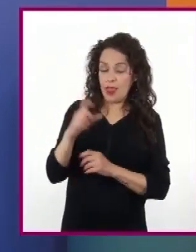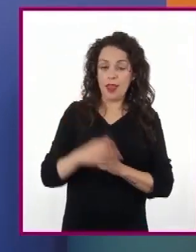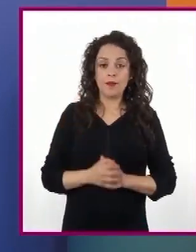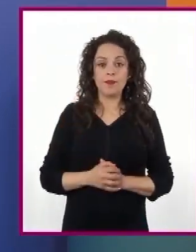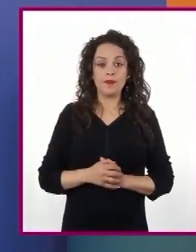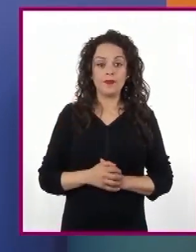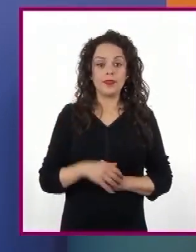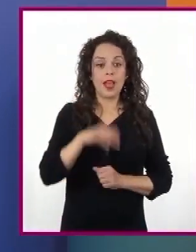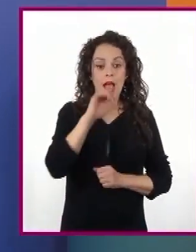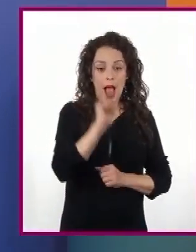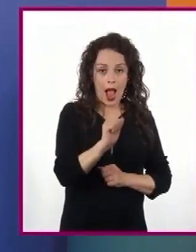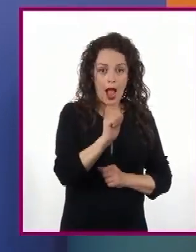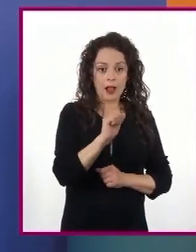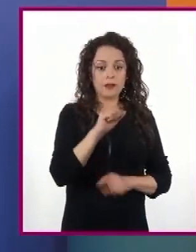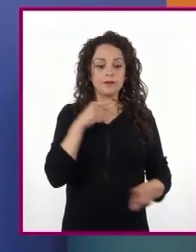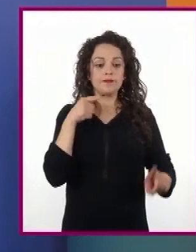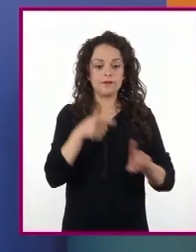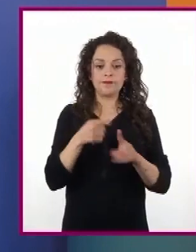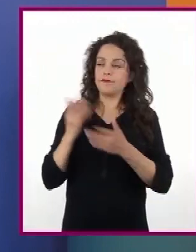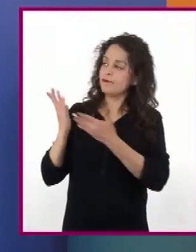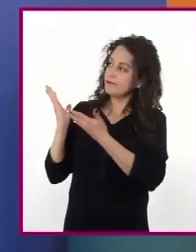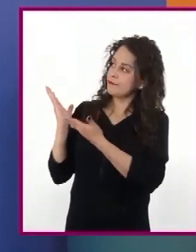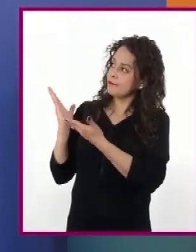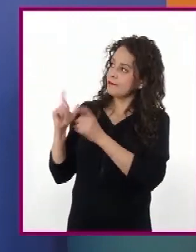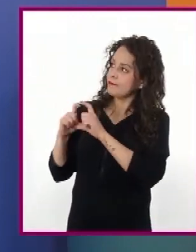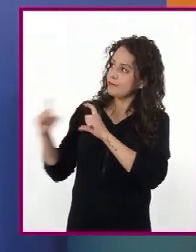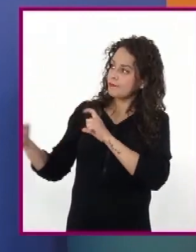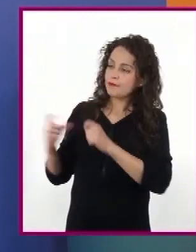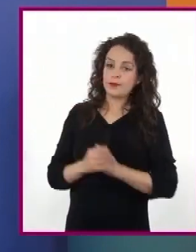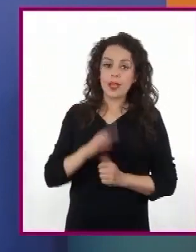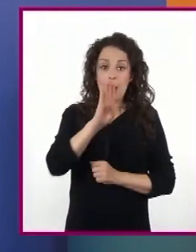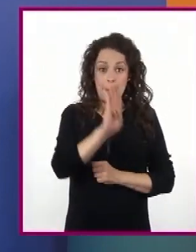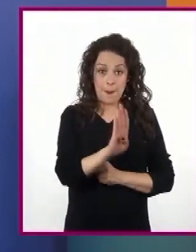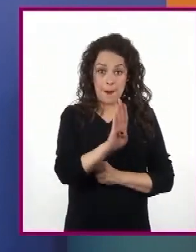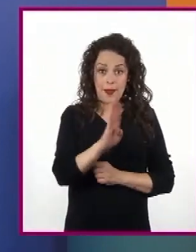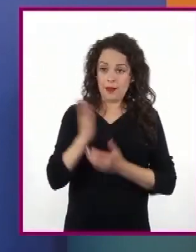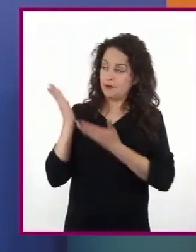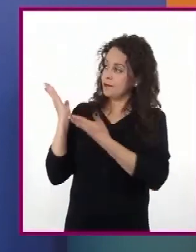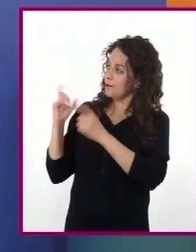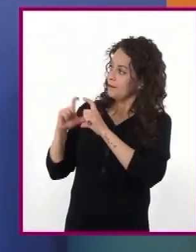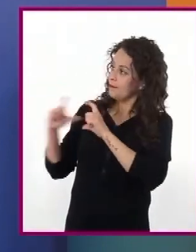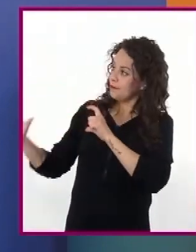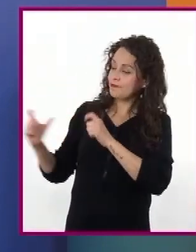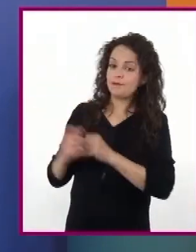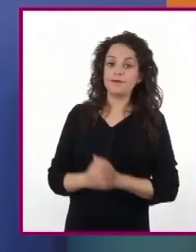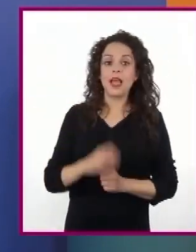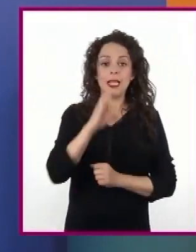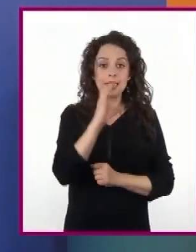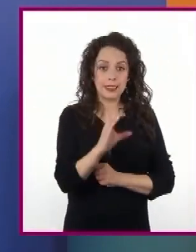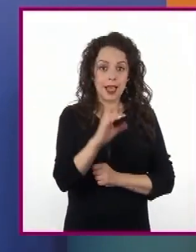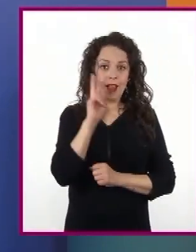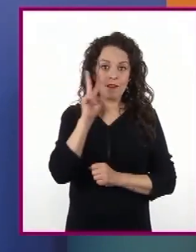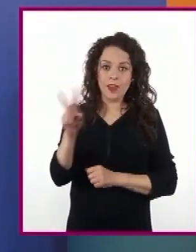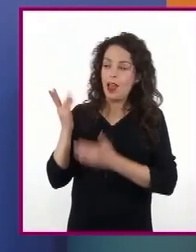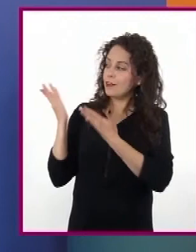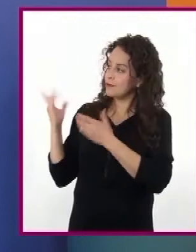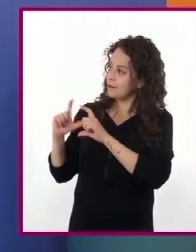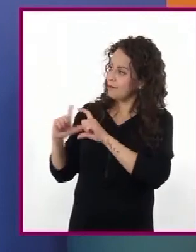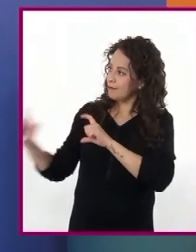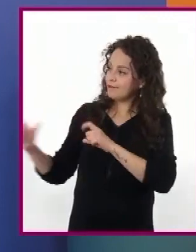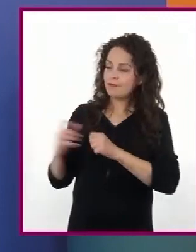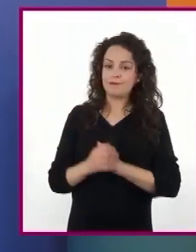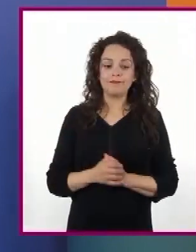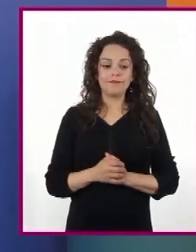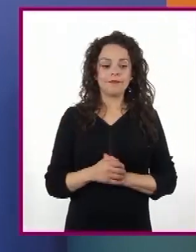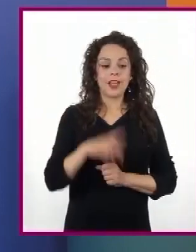A se refiere a climas tropicales. B, climas secos. C, climas templados.